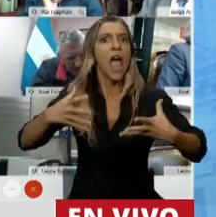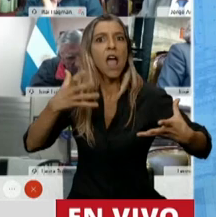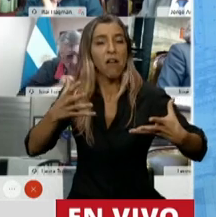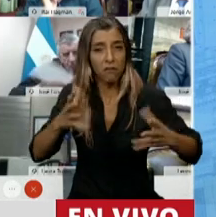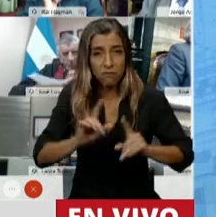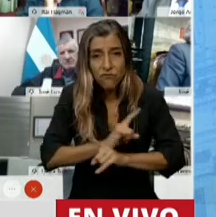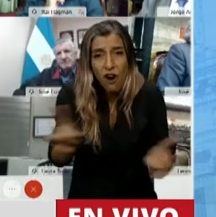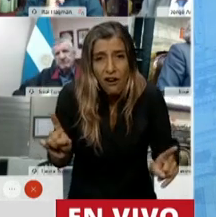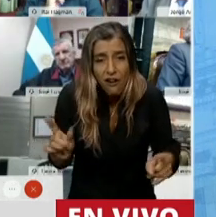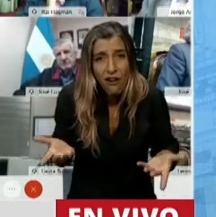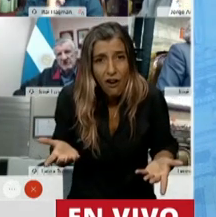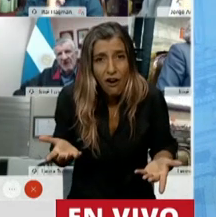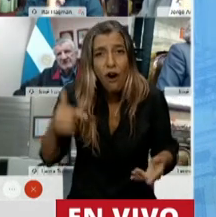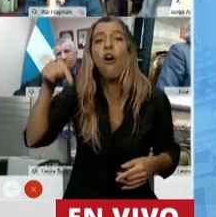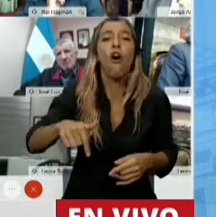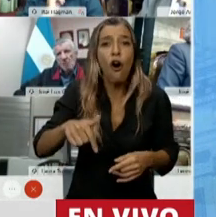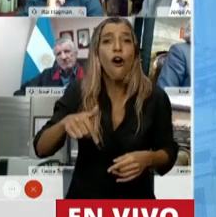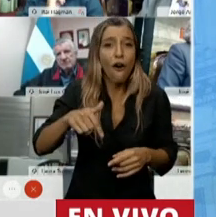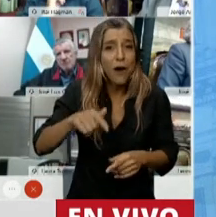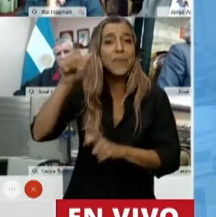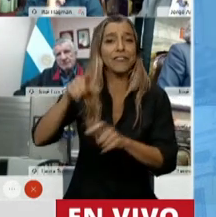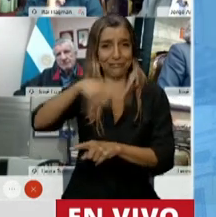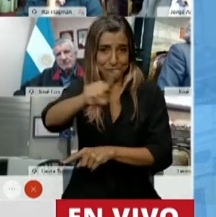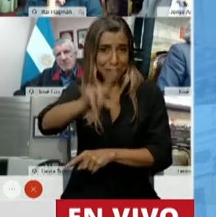no la saca a estas personas que hoy vinieron y trajeron ustedes,